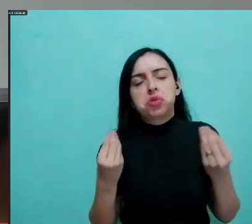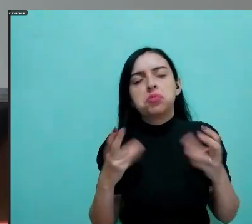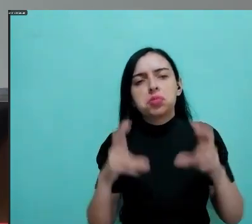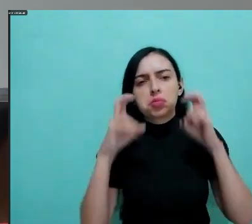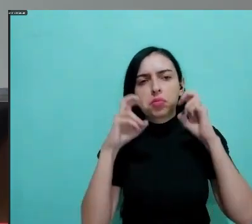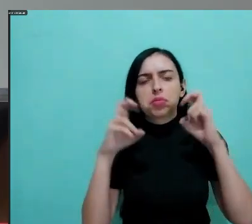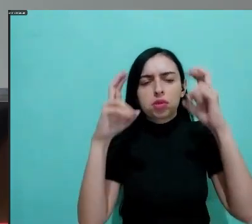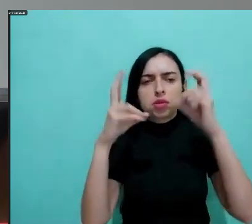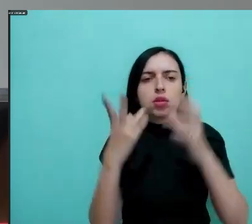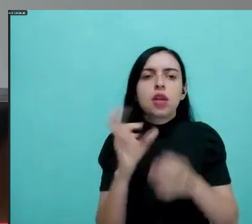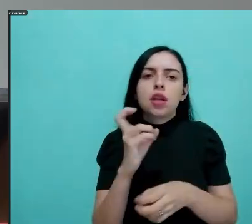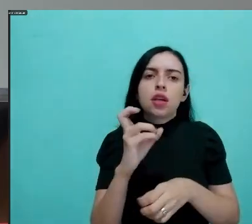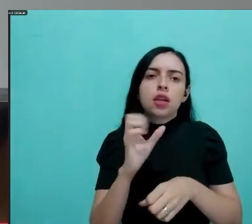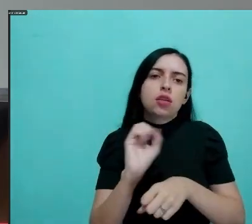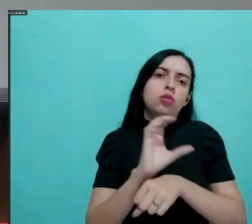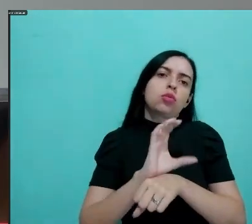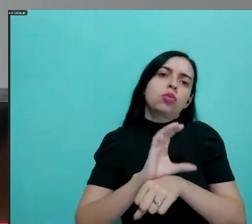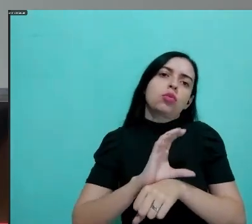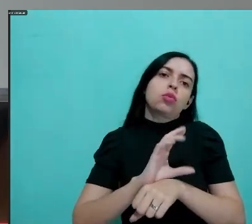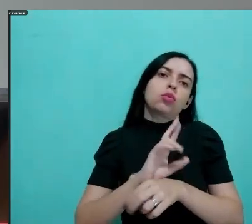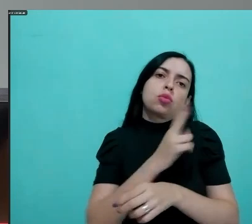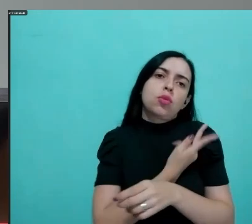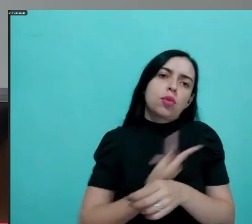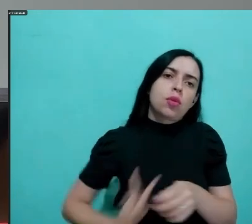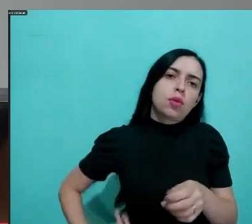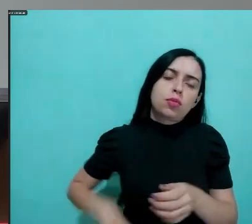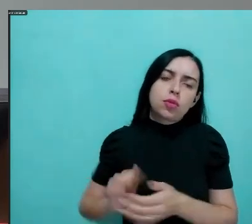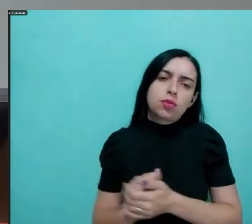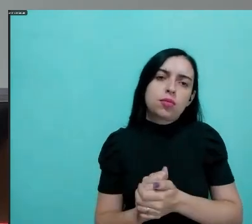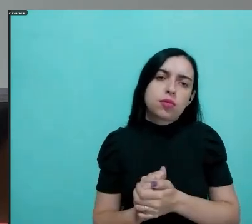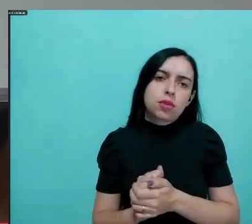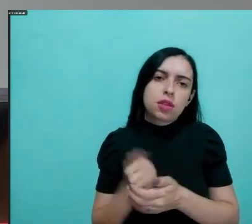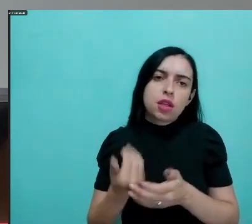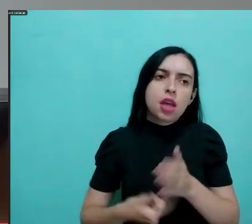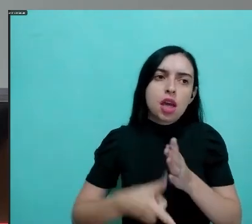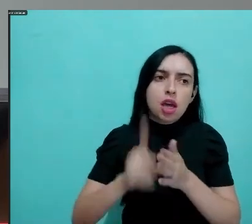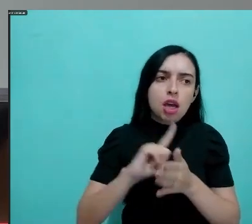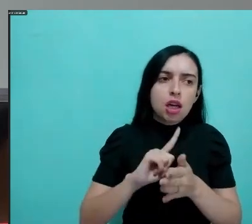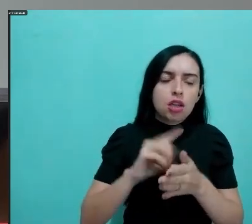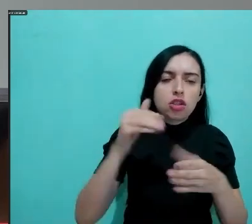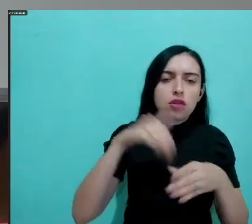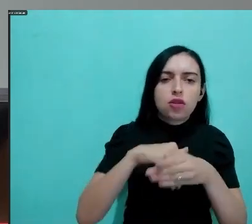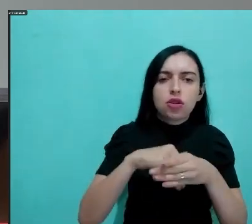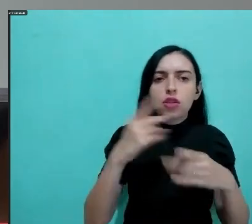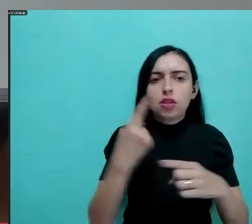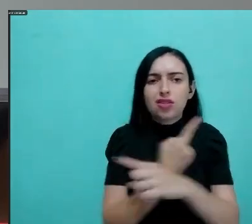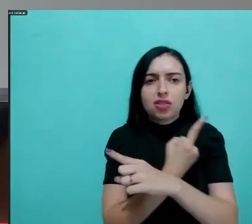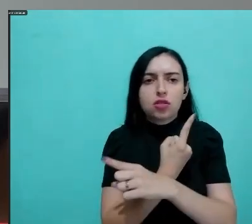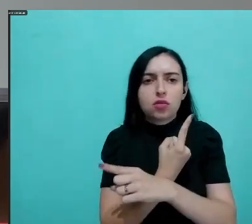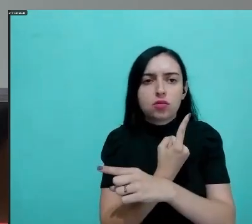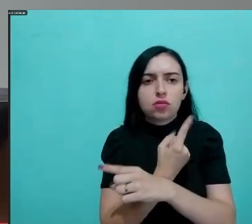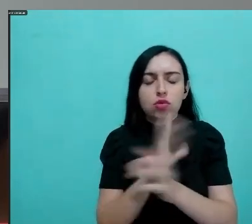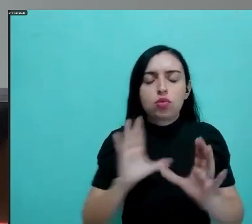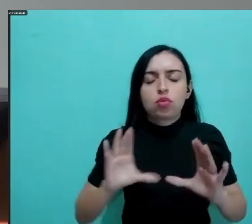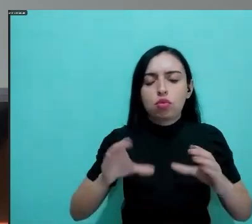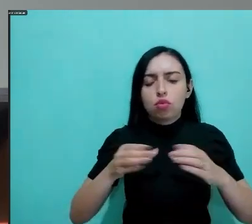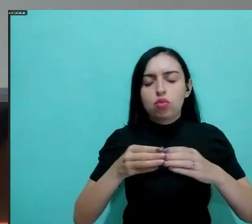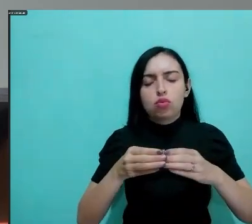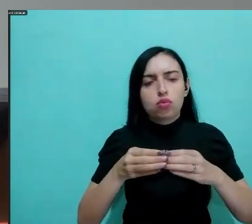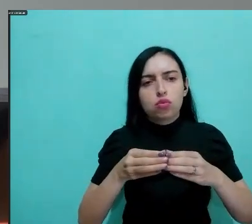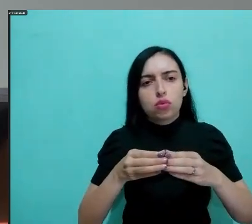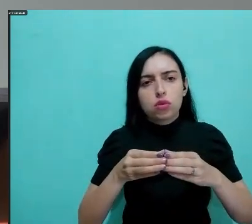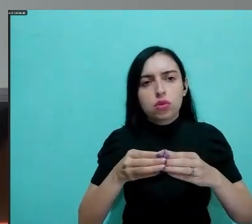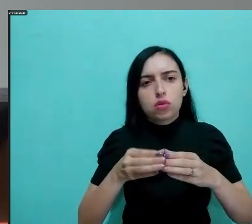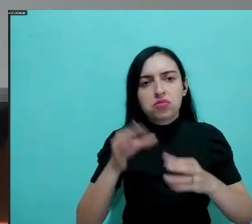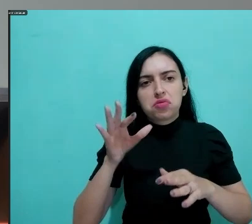Quinta República. Inicialmente, la elección era indirecta, pero por un conjunto de